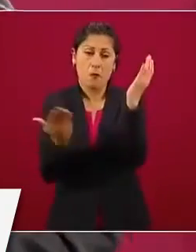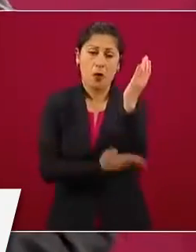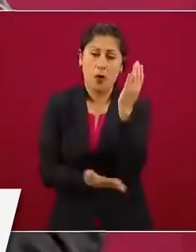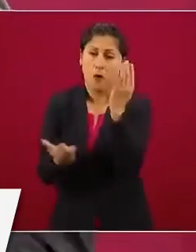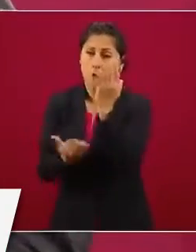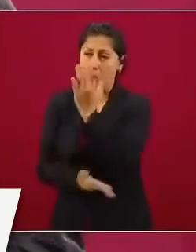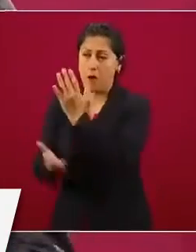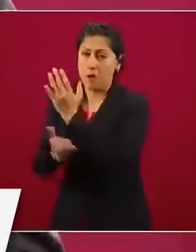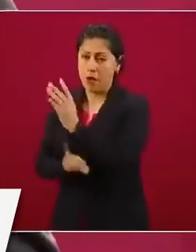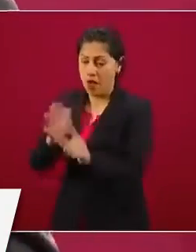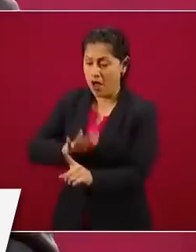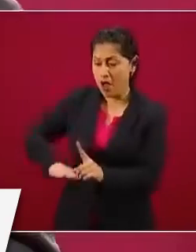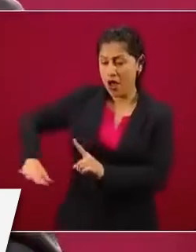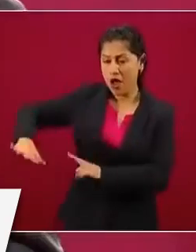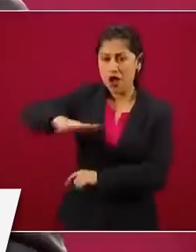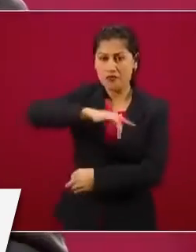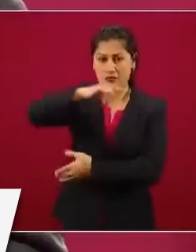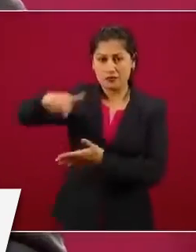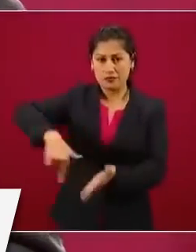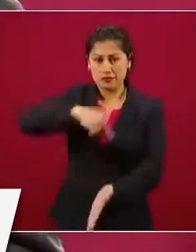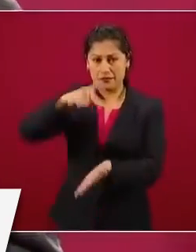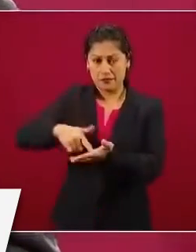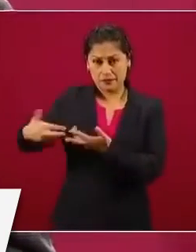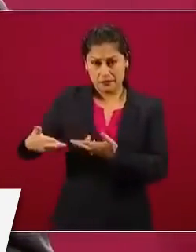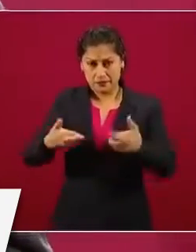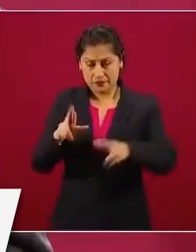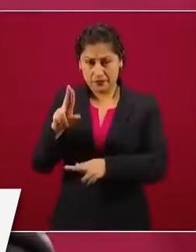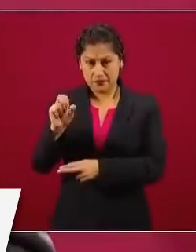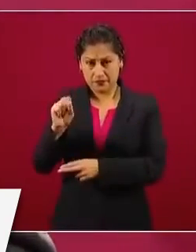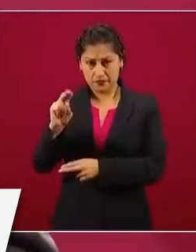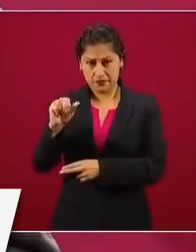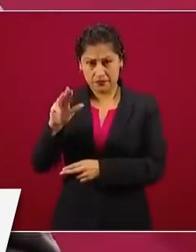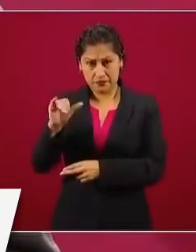Por el río Sumacinta bajaban las trozas